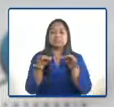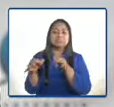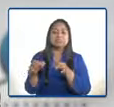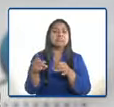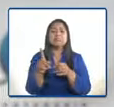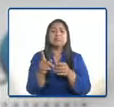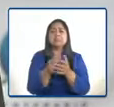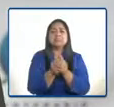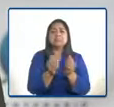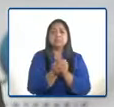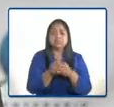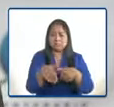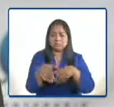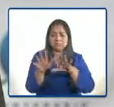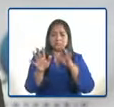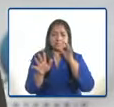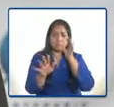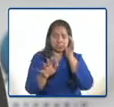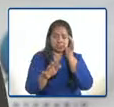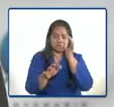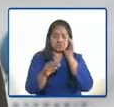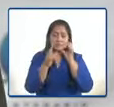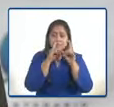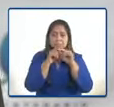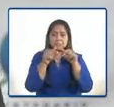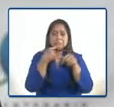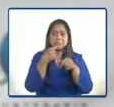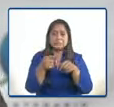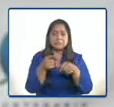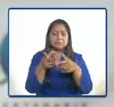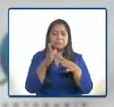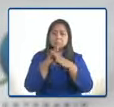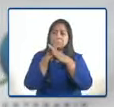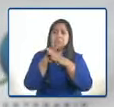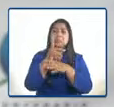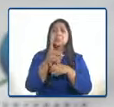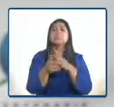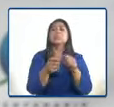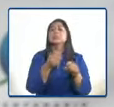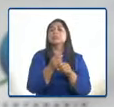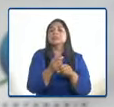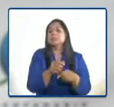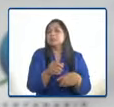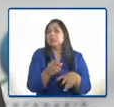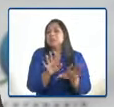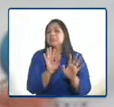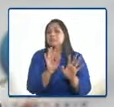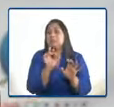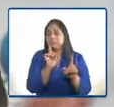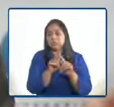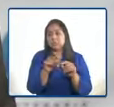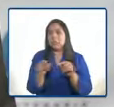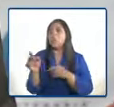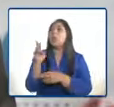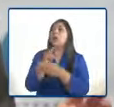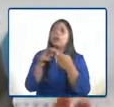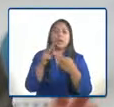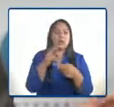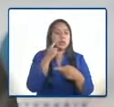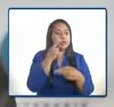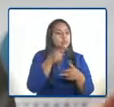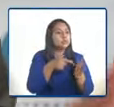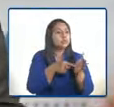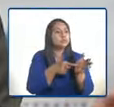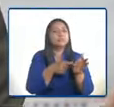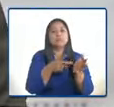hay ningún problema, porque se garantiza que es un año, y si no, está el tema de la cuando usted regresa, llega de